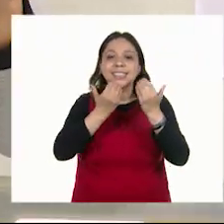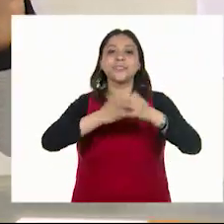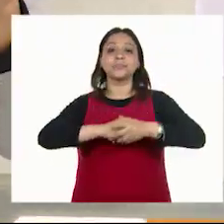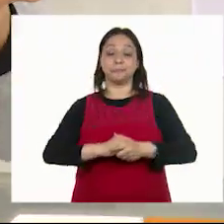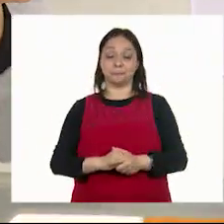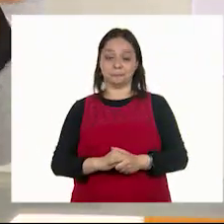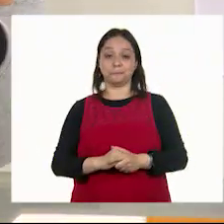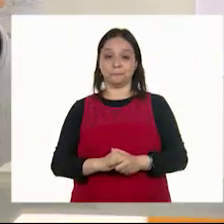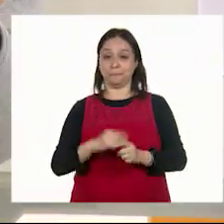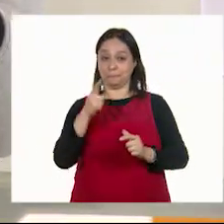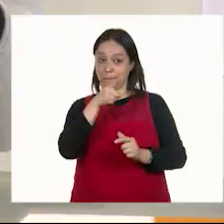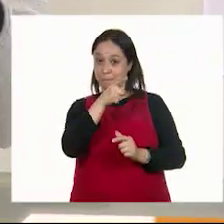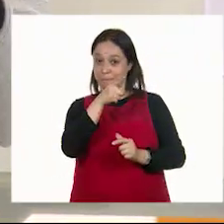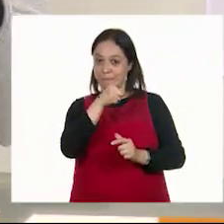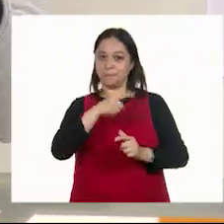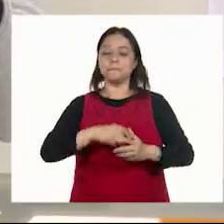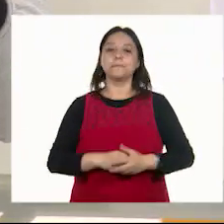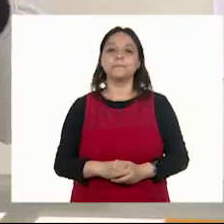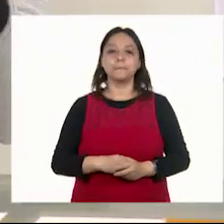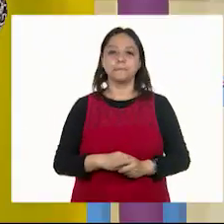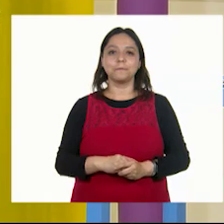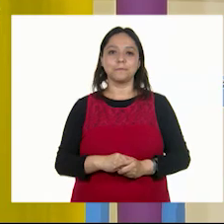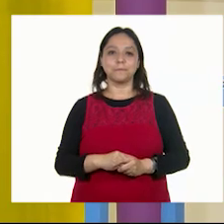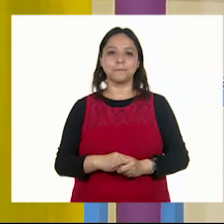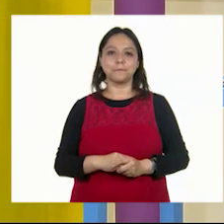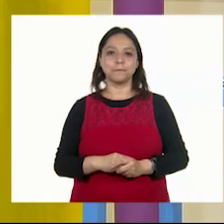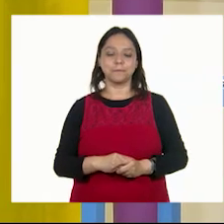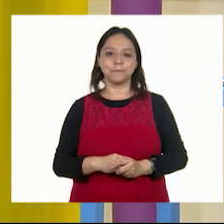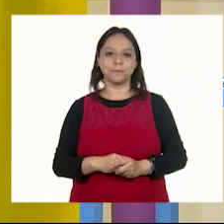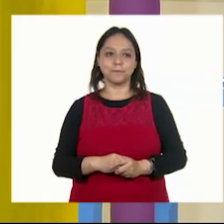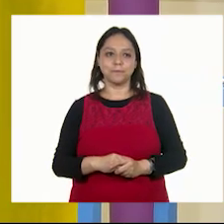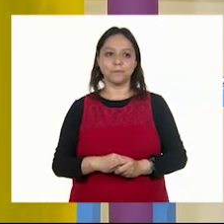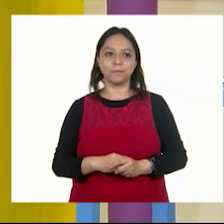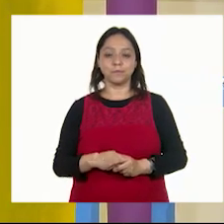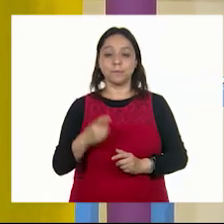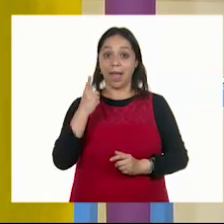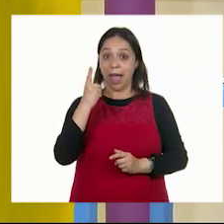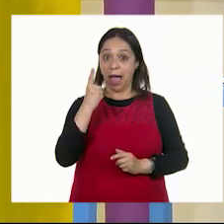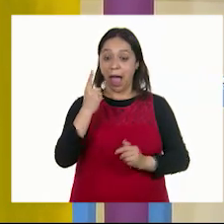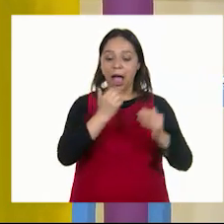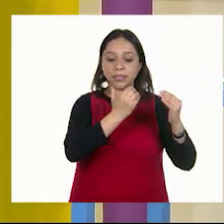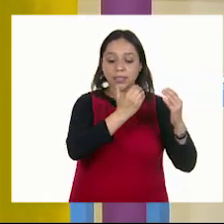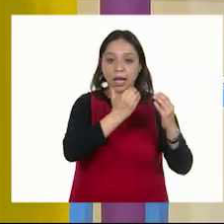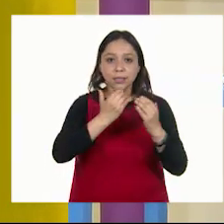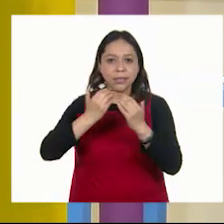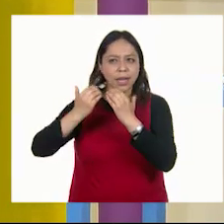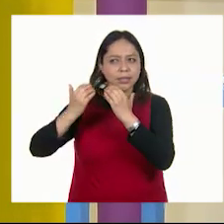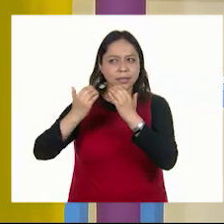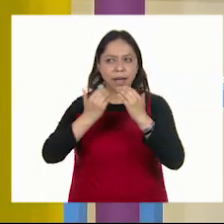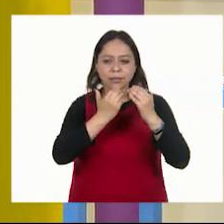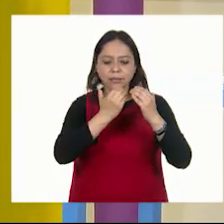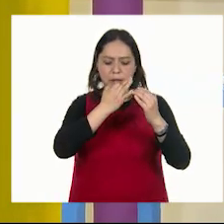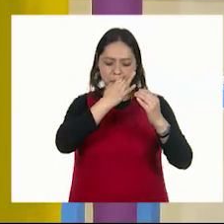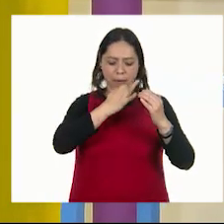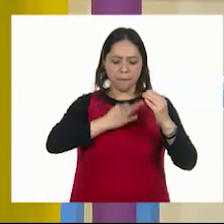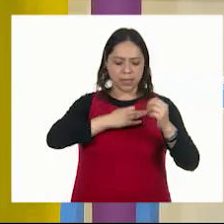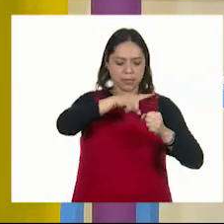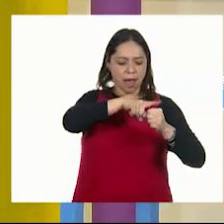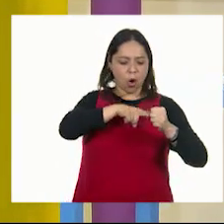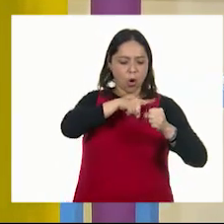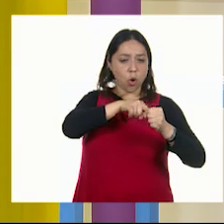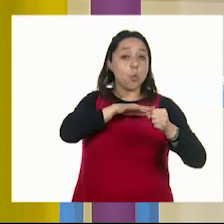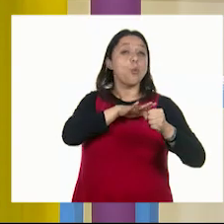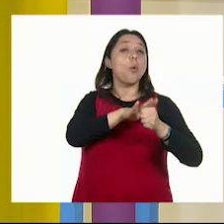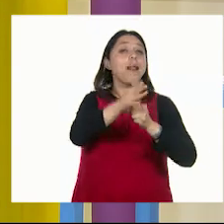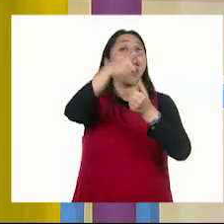como la que tenemos aquí. ¡Sí! Una sandía. La sandía... El color nos indica que va en frutas y verduras.